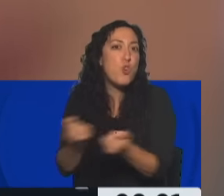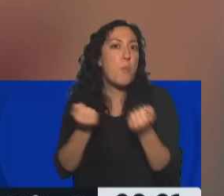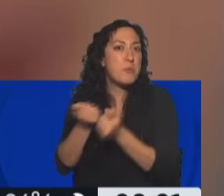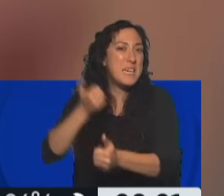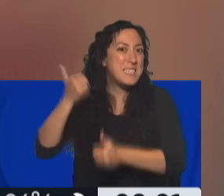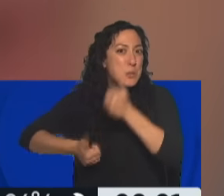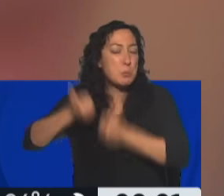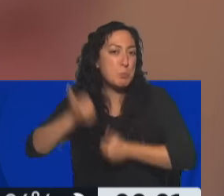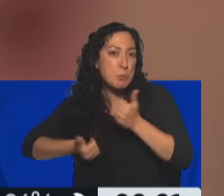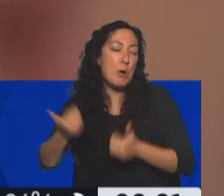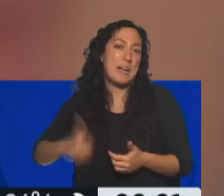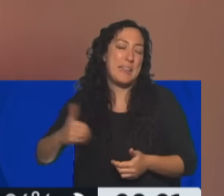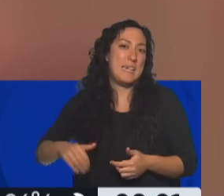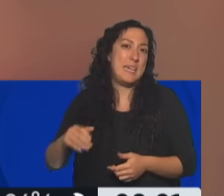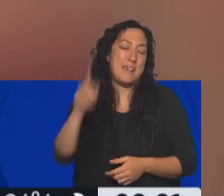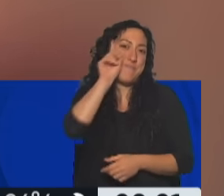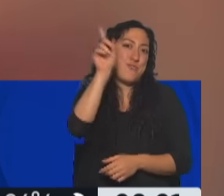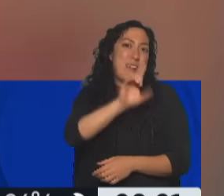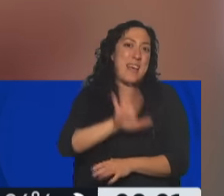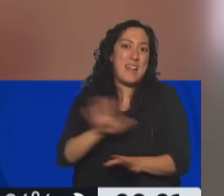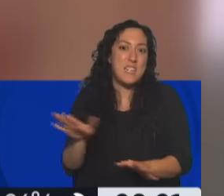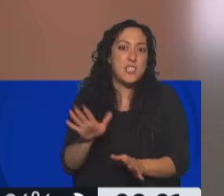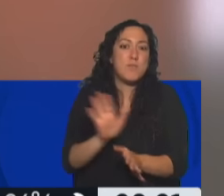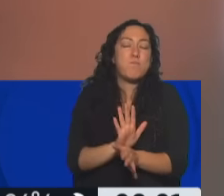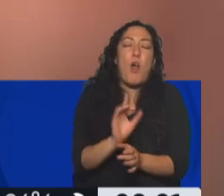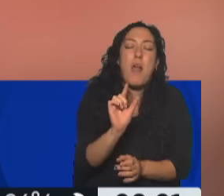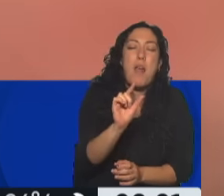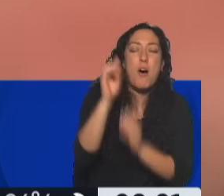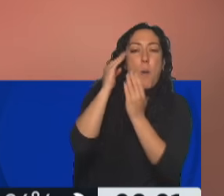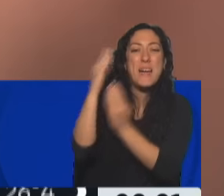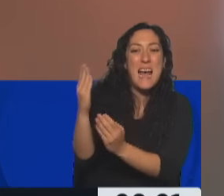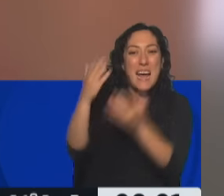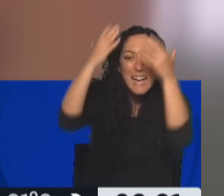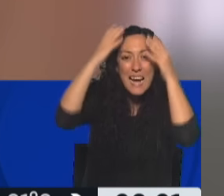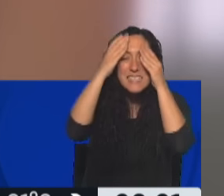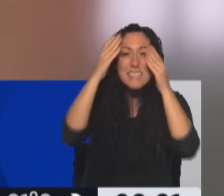país, que dejó, es increíble, ¿no? Y poder haberle hecho un pequeño homenaje con el casco